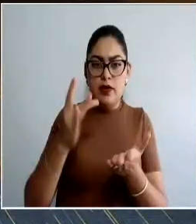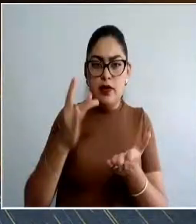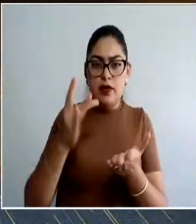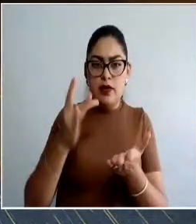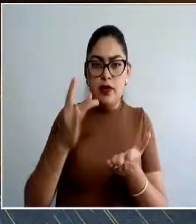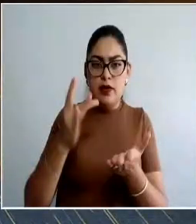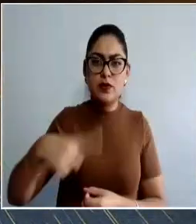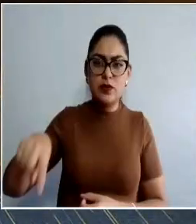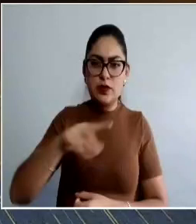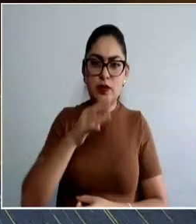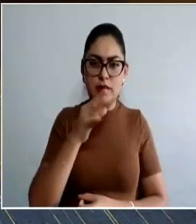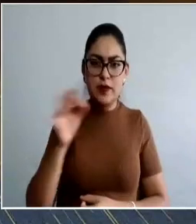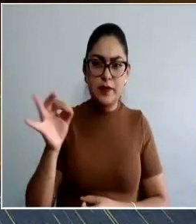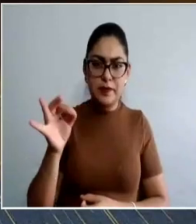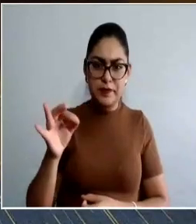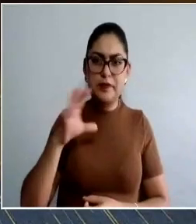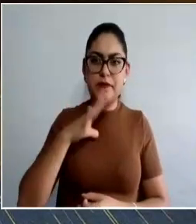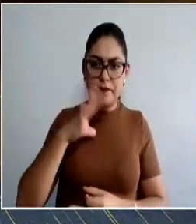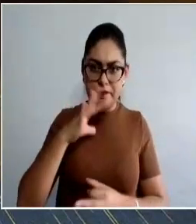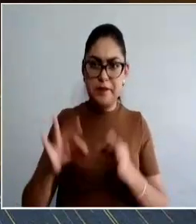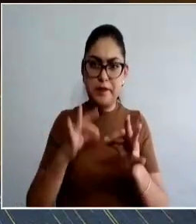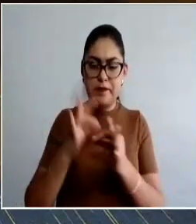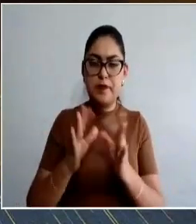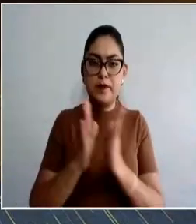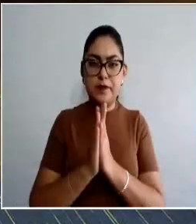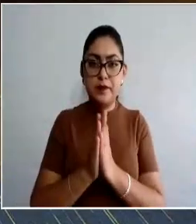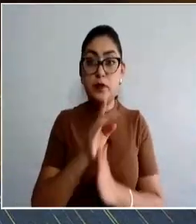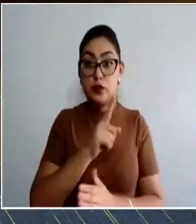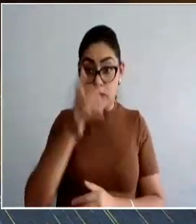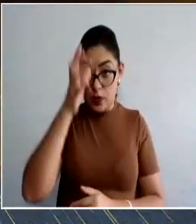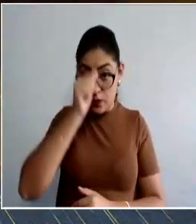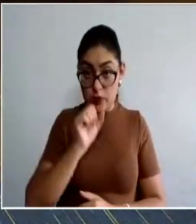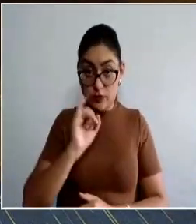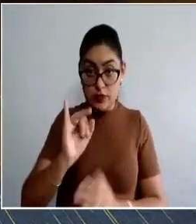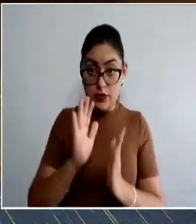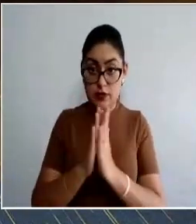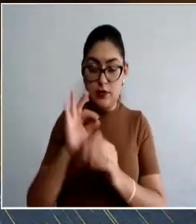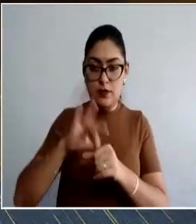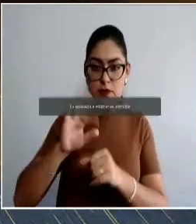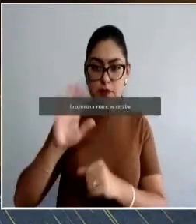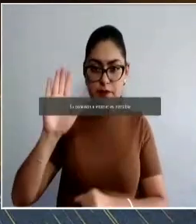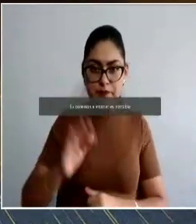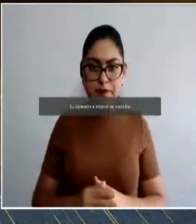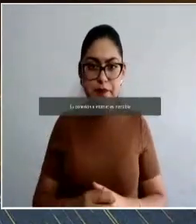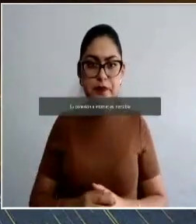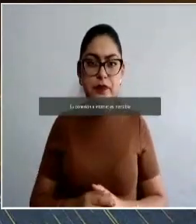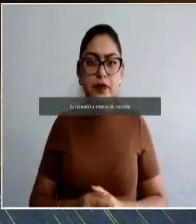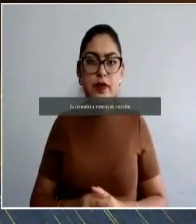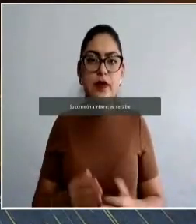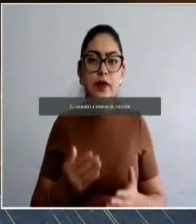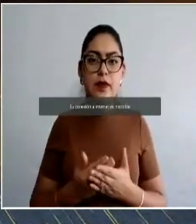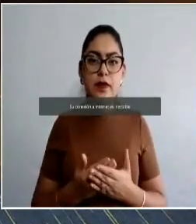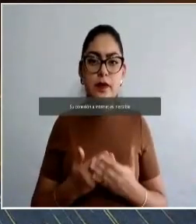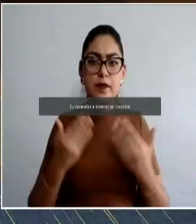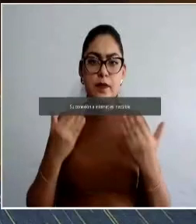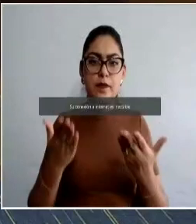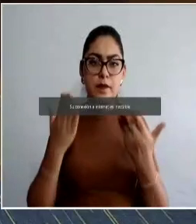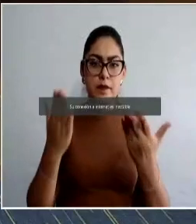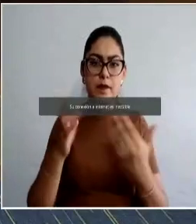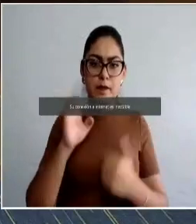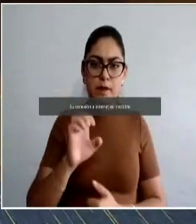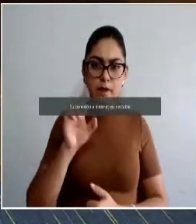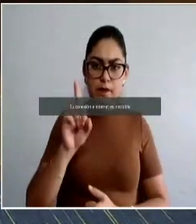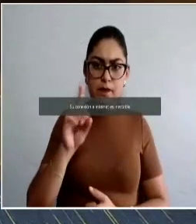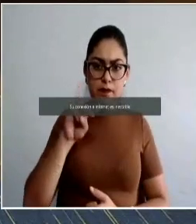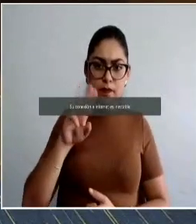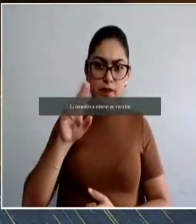manera económica Gracias apruebo el orden del día abogado secretario Rodrigo Edmundo galán Martínez por favor sírvase dar cuenta con los asuntos ados a la